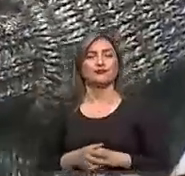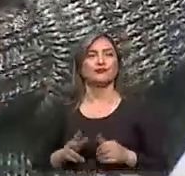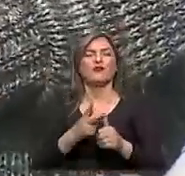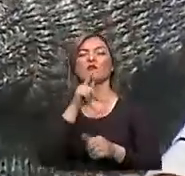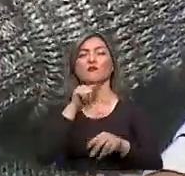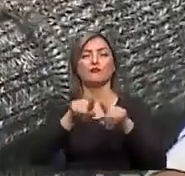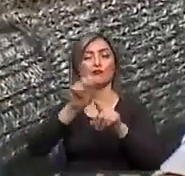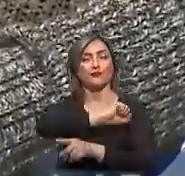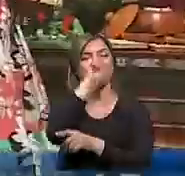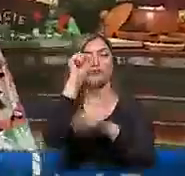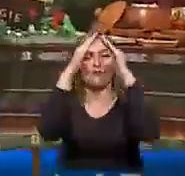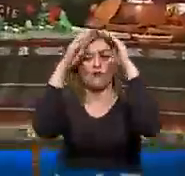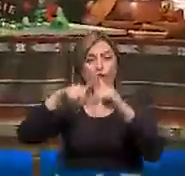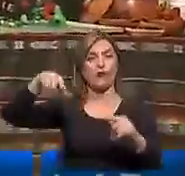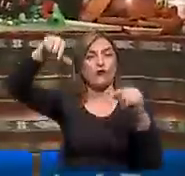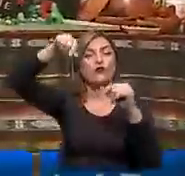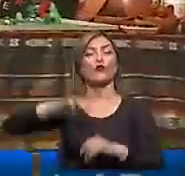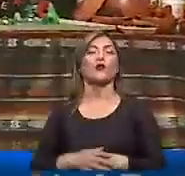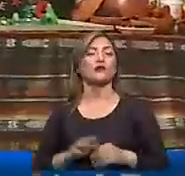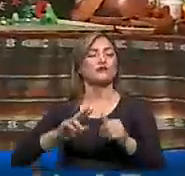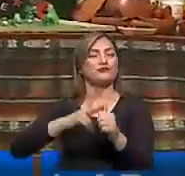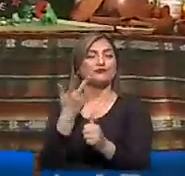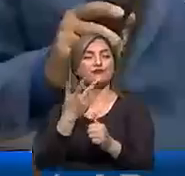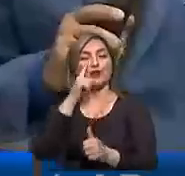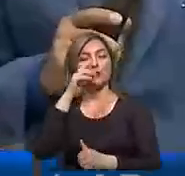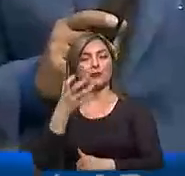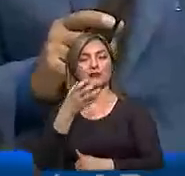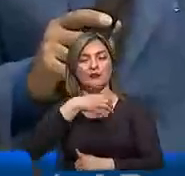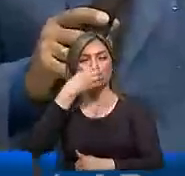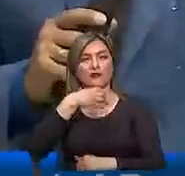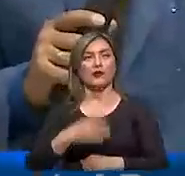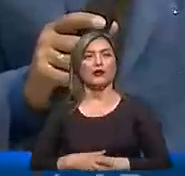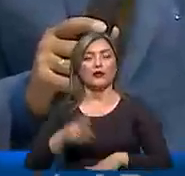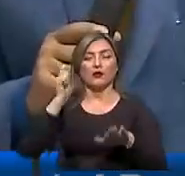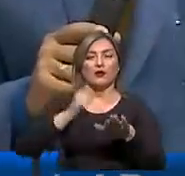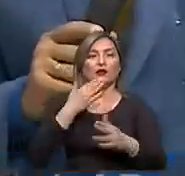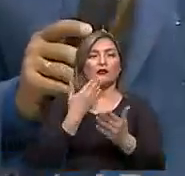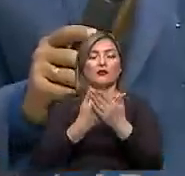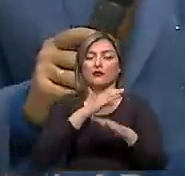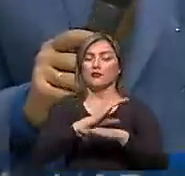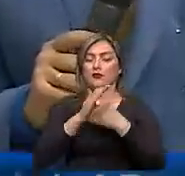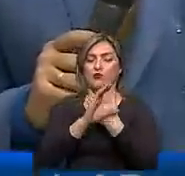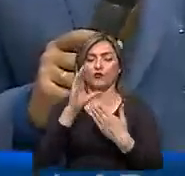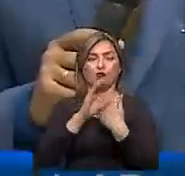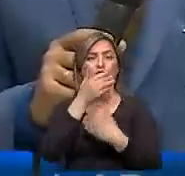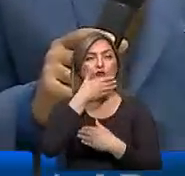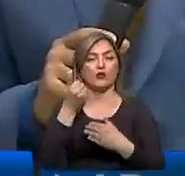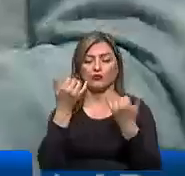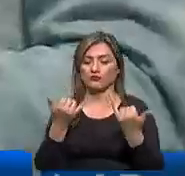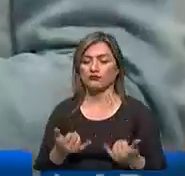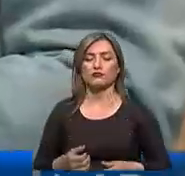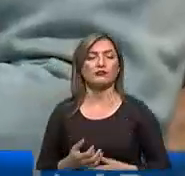lugar se lo llevó la Casa de las Lunas y el tercero, Pan Ambato. Muchas gracias al jurado por sus consejos, me permitieron mejorar para